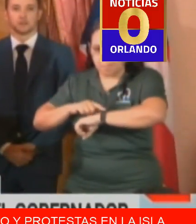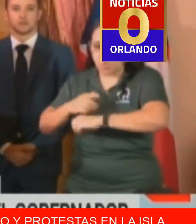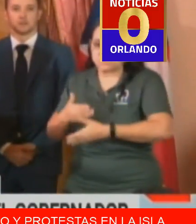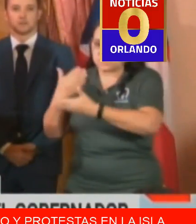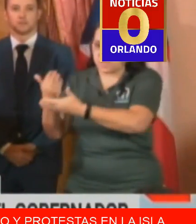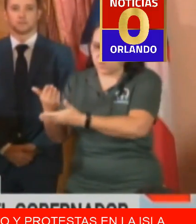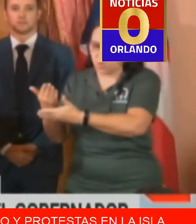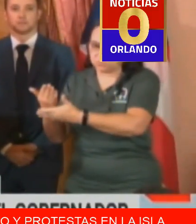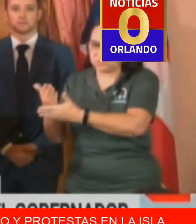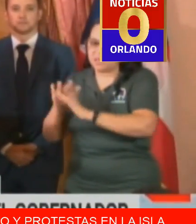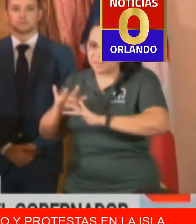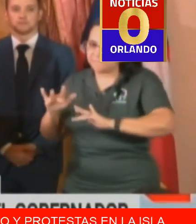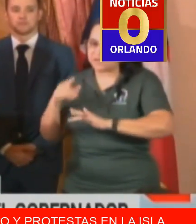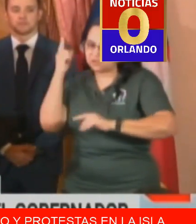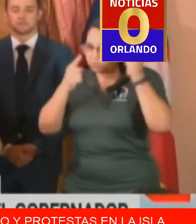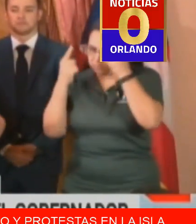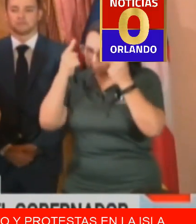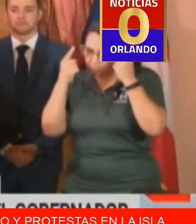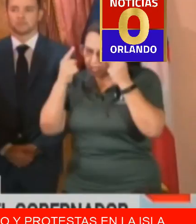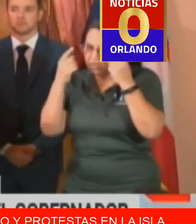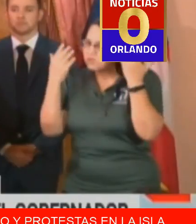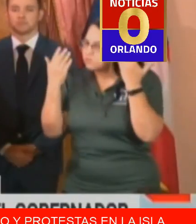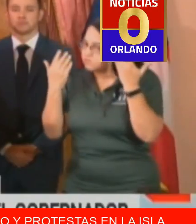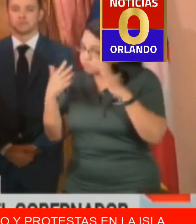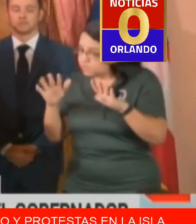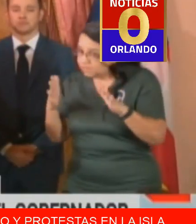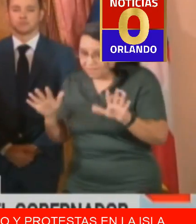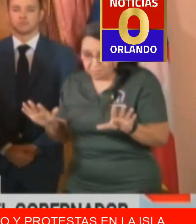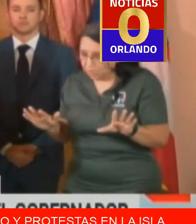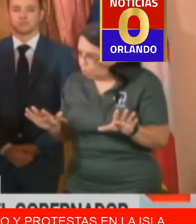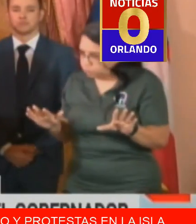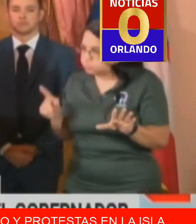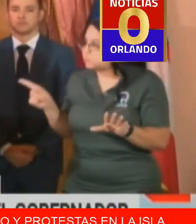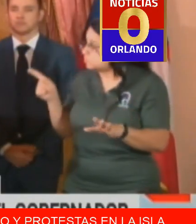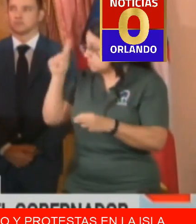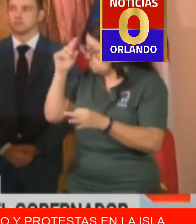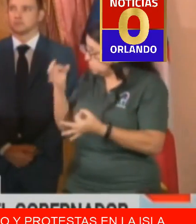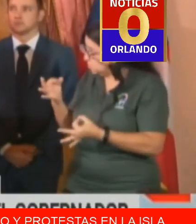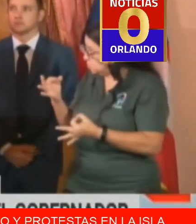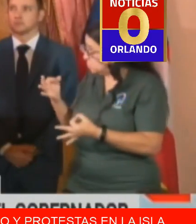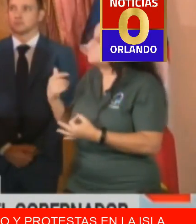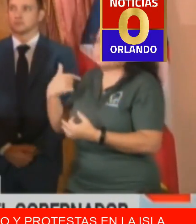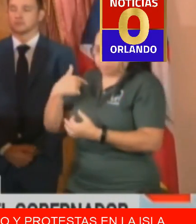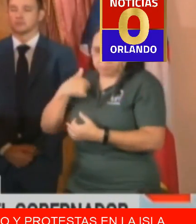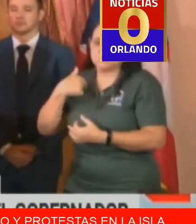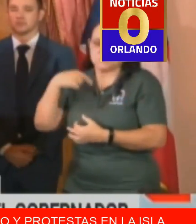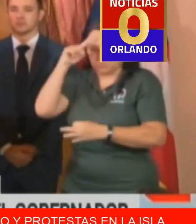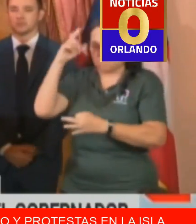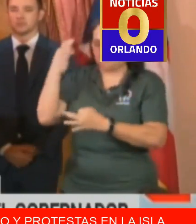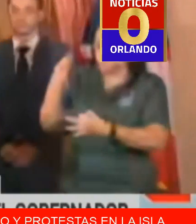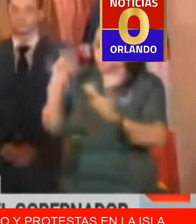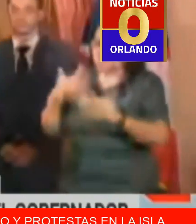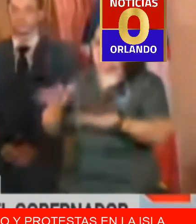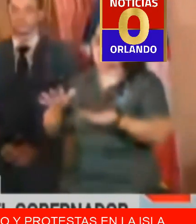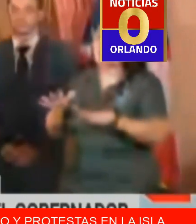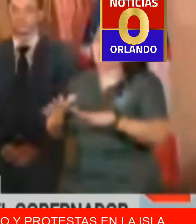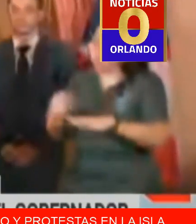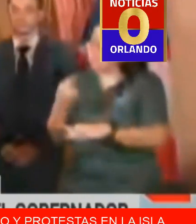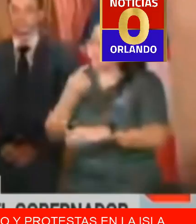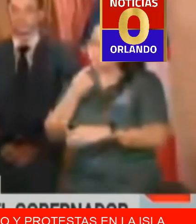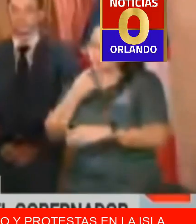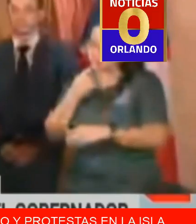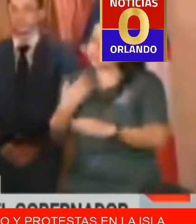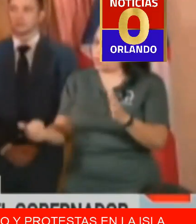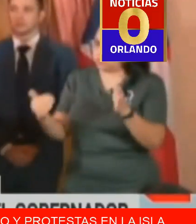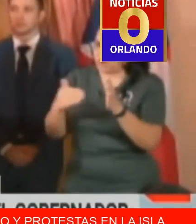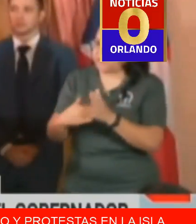Ya culminó, ya usted tomó la decisión. Yo tomé la decisión. decisión y ya yo la había anunciado, ¿verdad? Y la